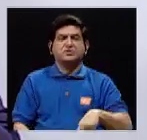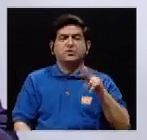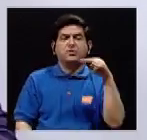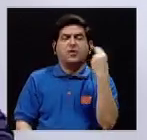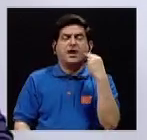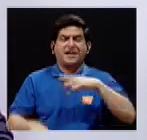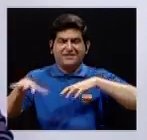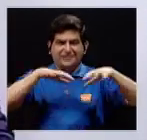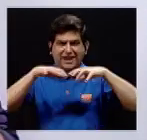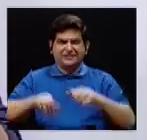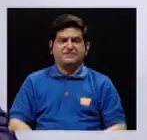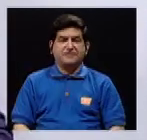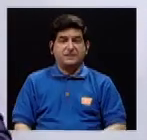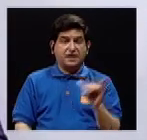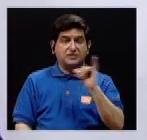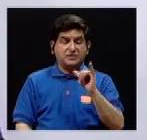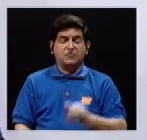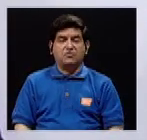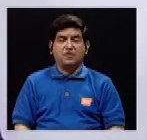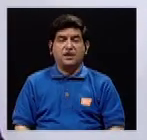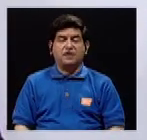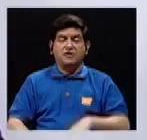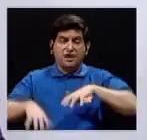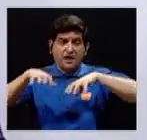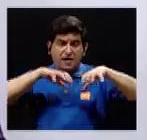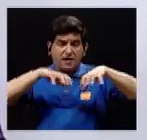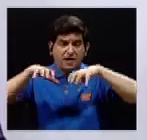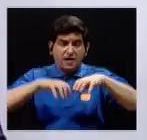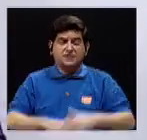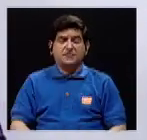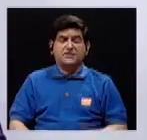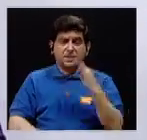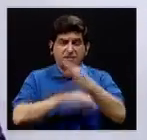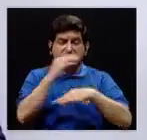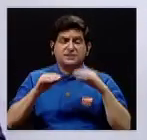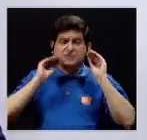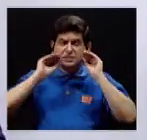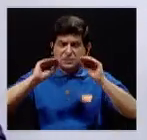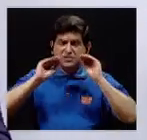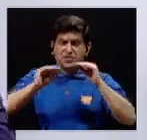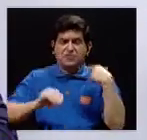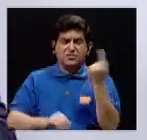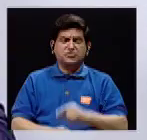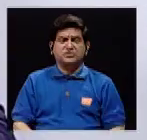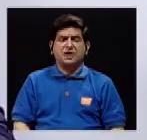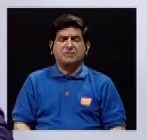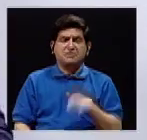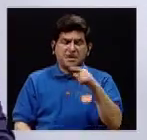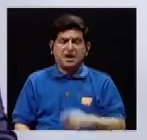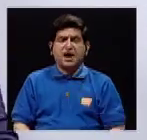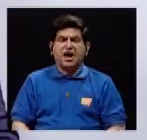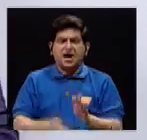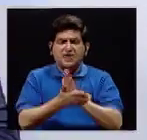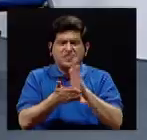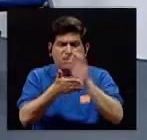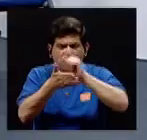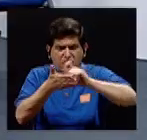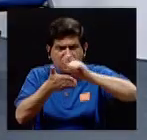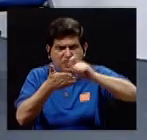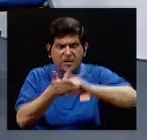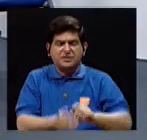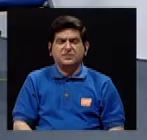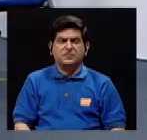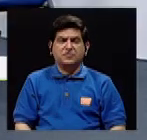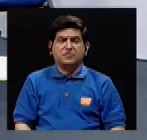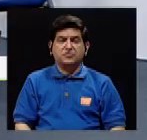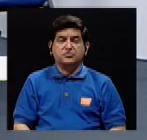a noticias de actividades incluso cuando se trata de actividades académicas Pues sí siempre se publican memorias la red